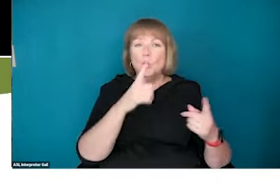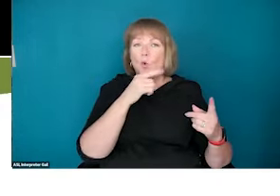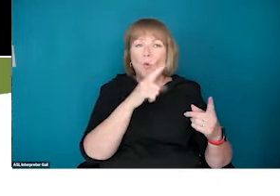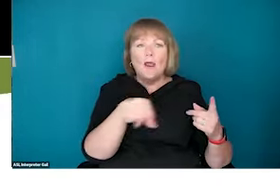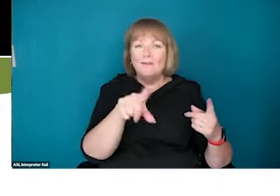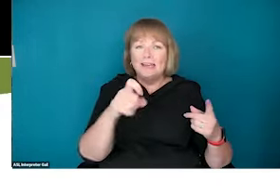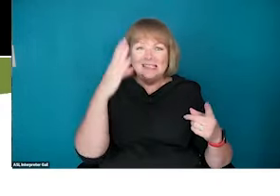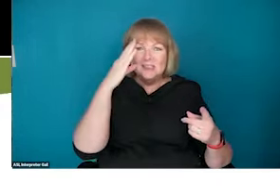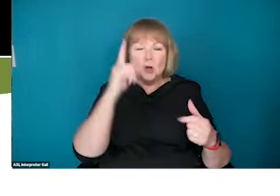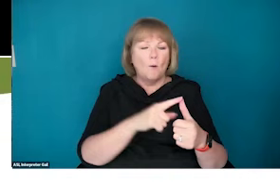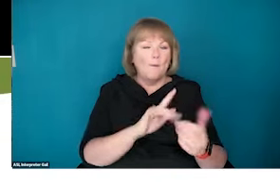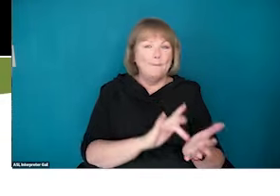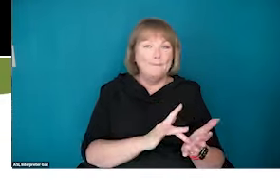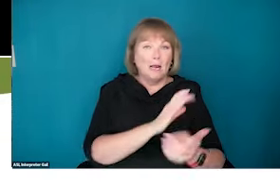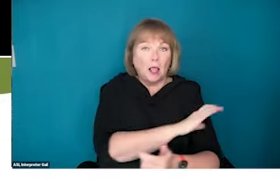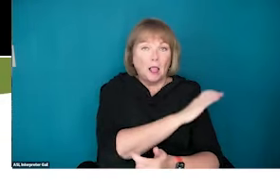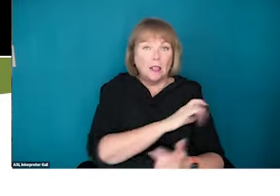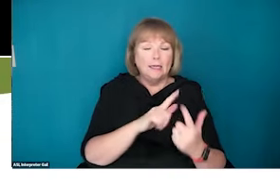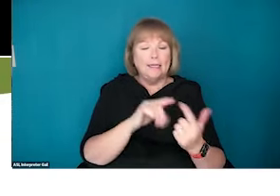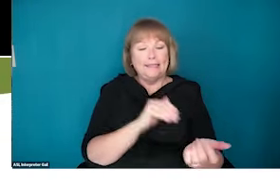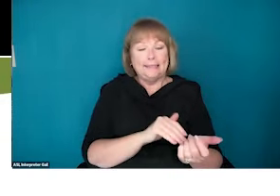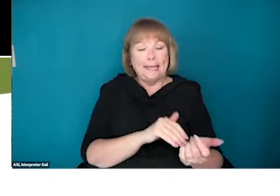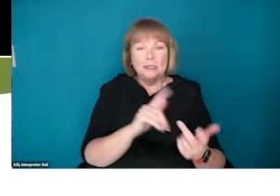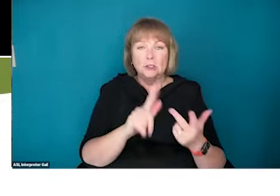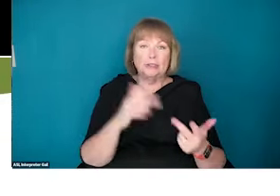que mandar este.